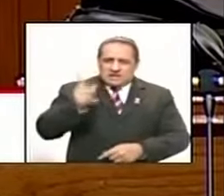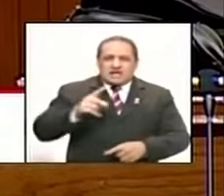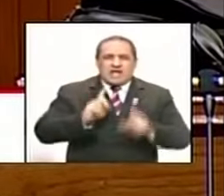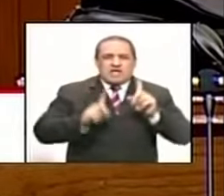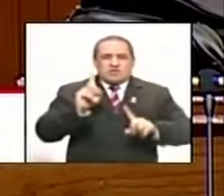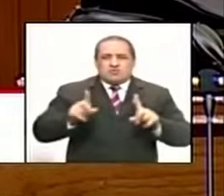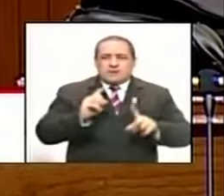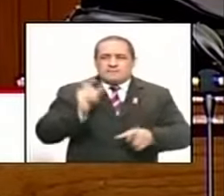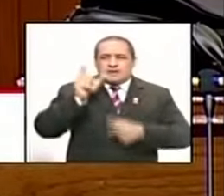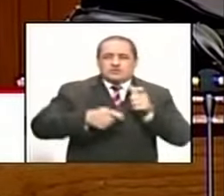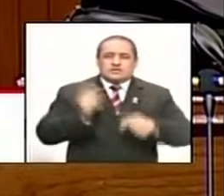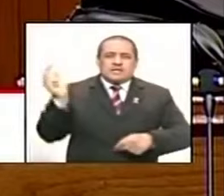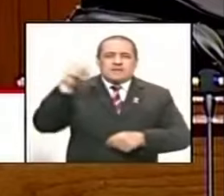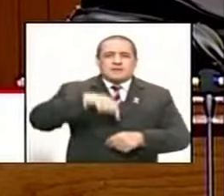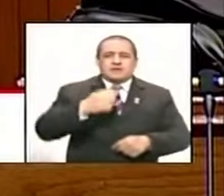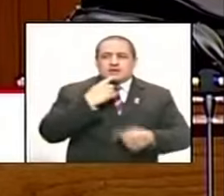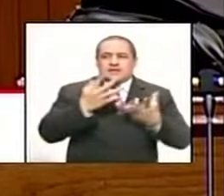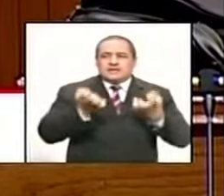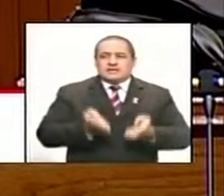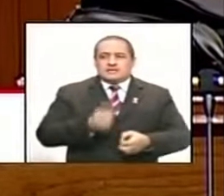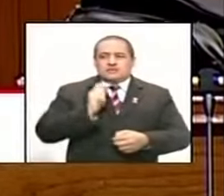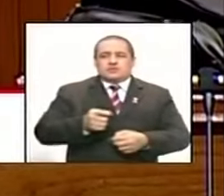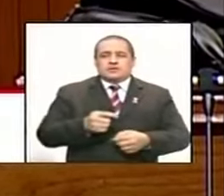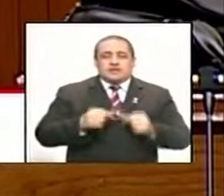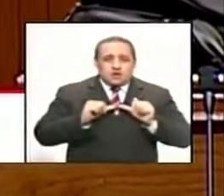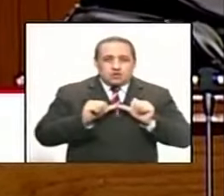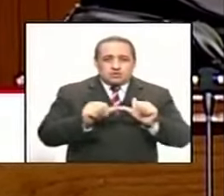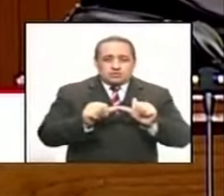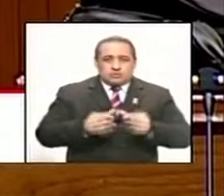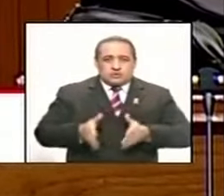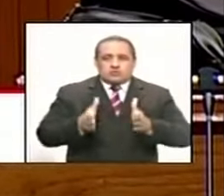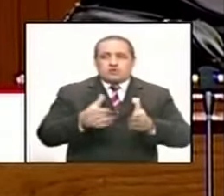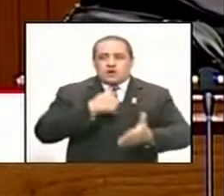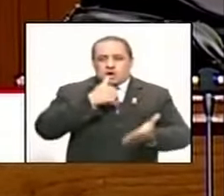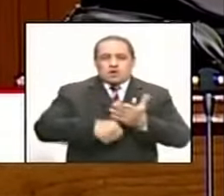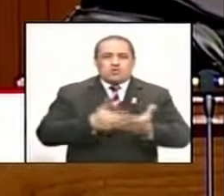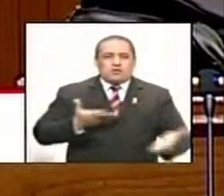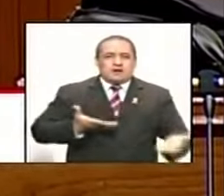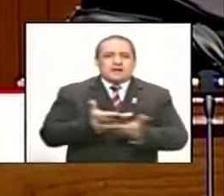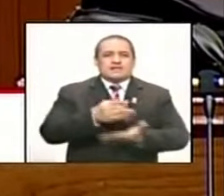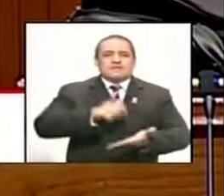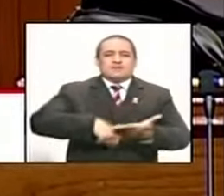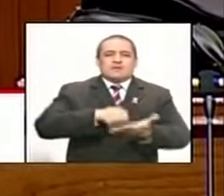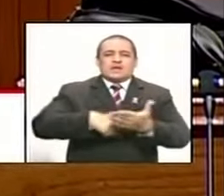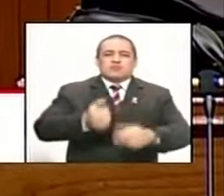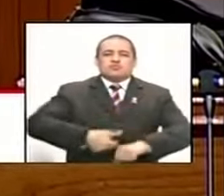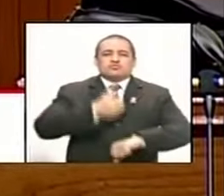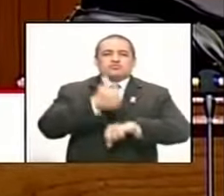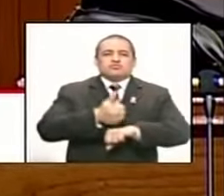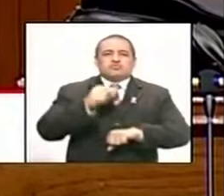candidatos que hasta este momento siguen en carrera, con cartas firmadas por su vocero,